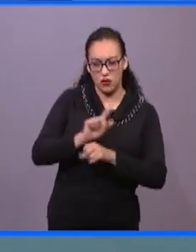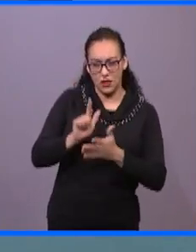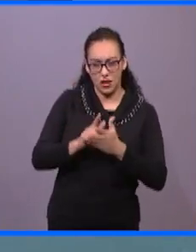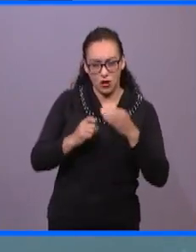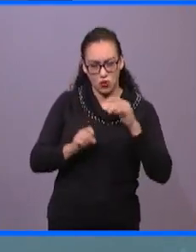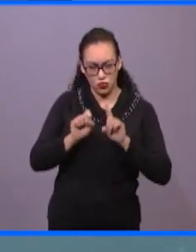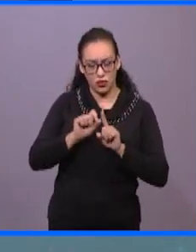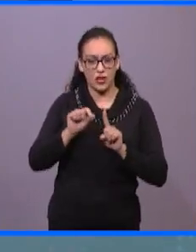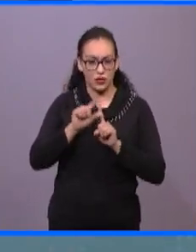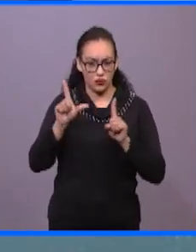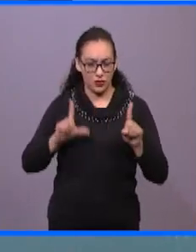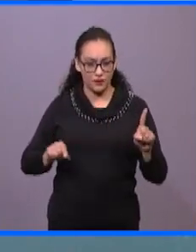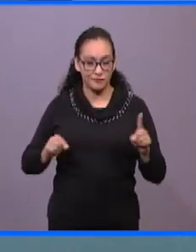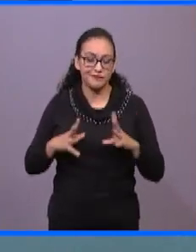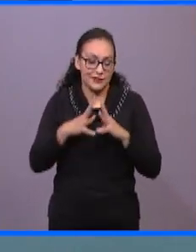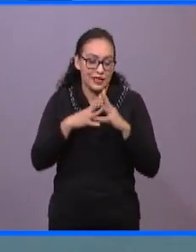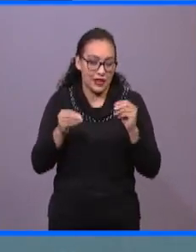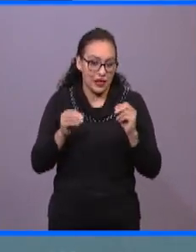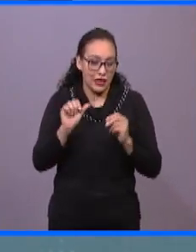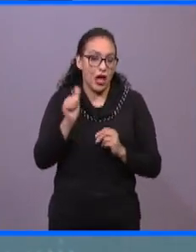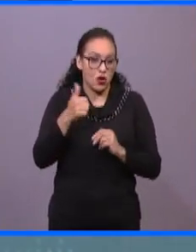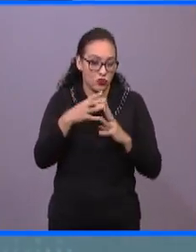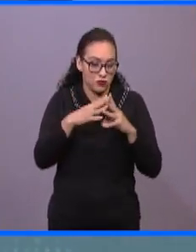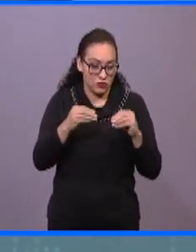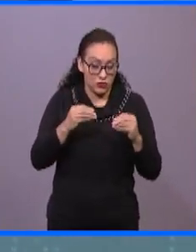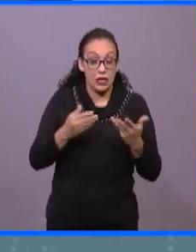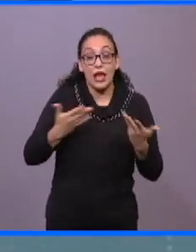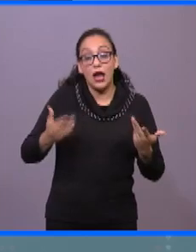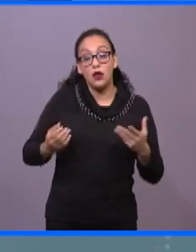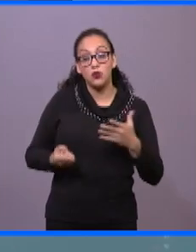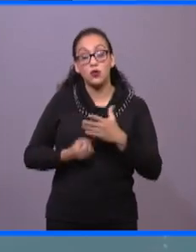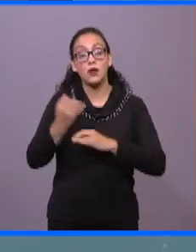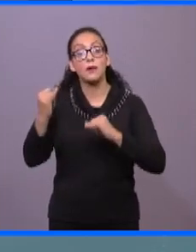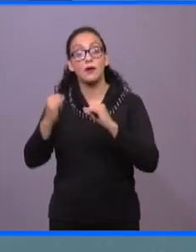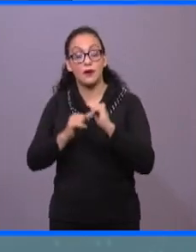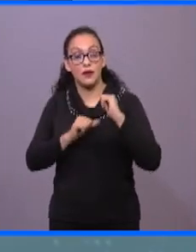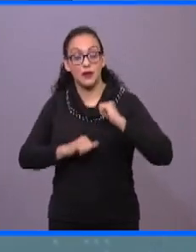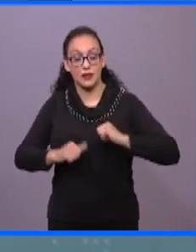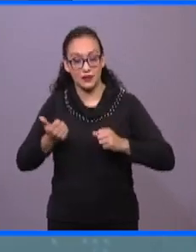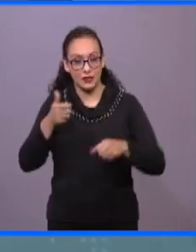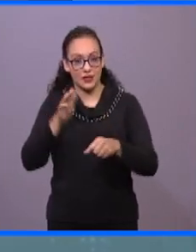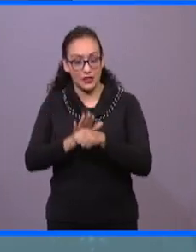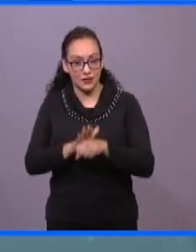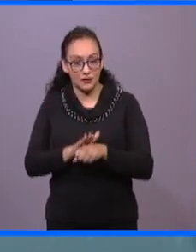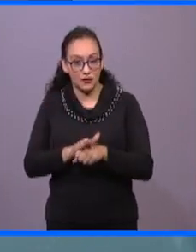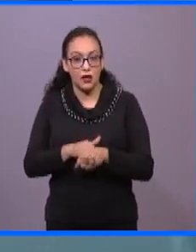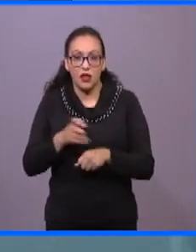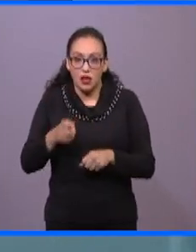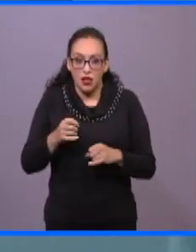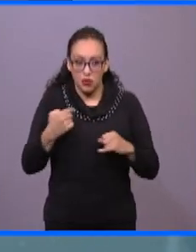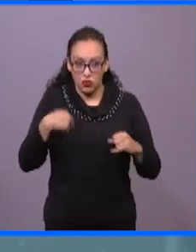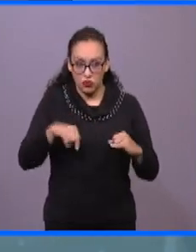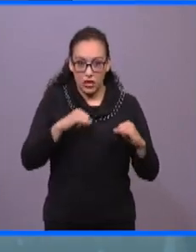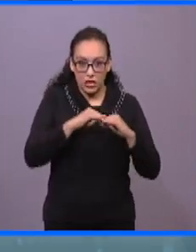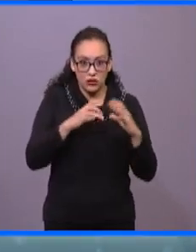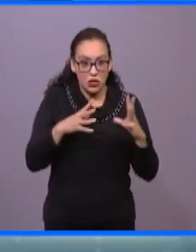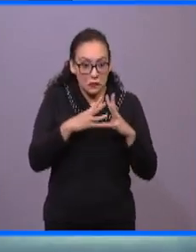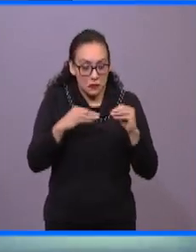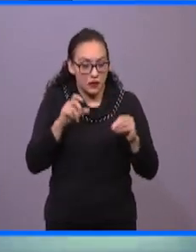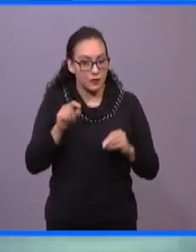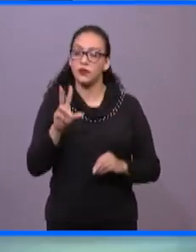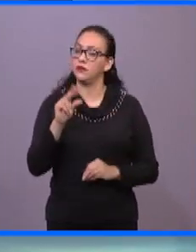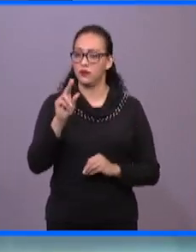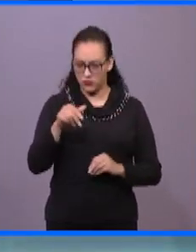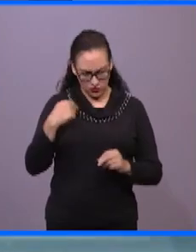extinguir ahora en agosto y el primero entre en funciones el órgano de administración, quiere decir que nosotros ya no los vamos a atender, no, al